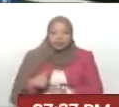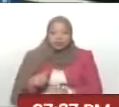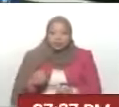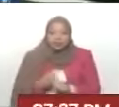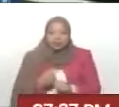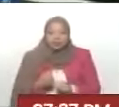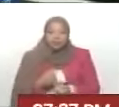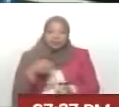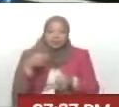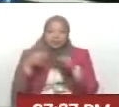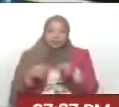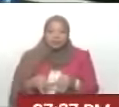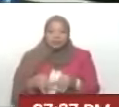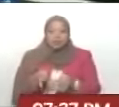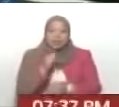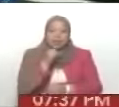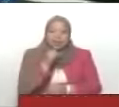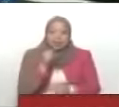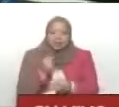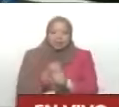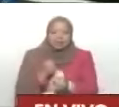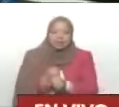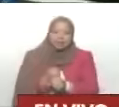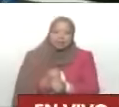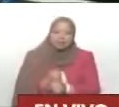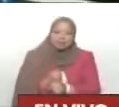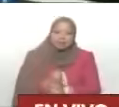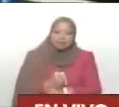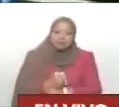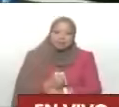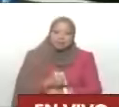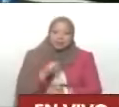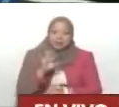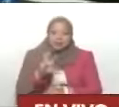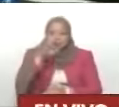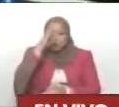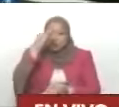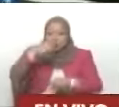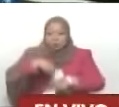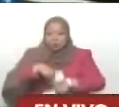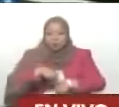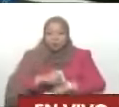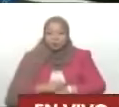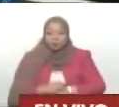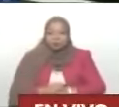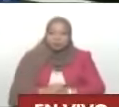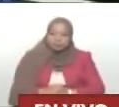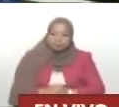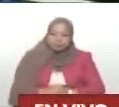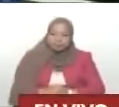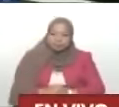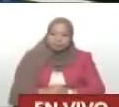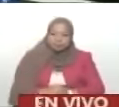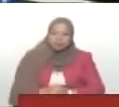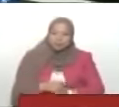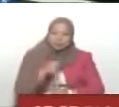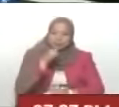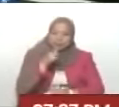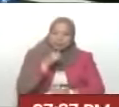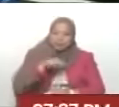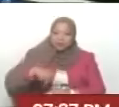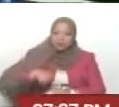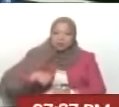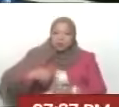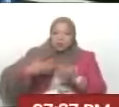Esto tiene que ver con los cinco consensos. ¿Qué beneficios obtendría nuestra